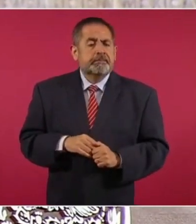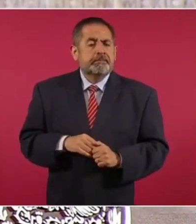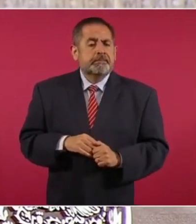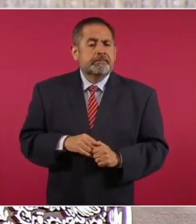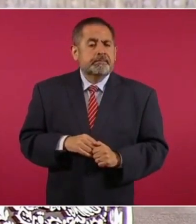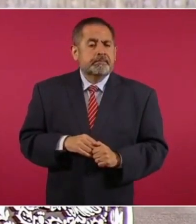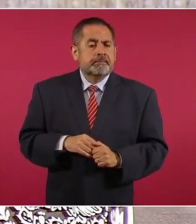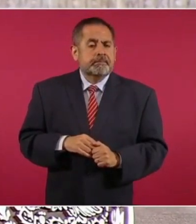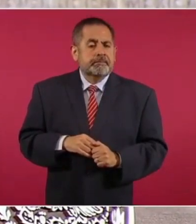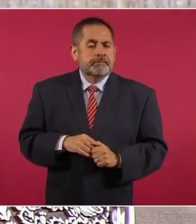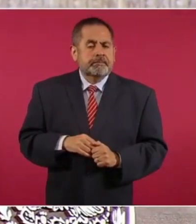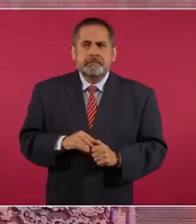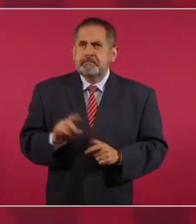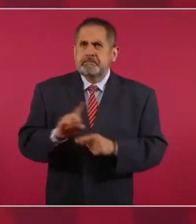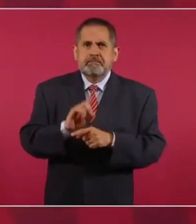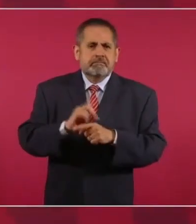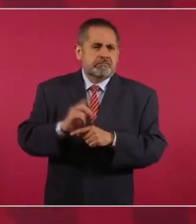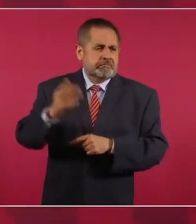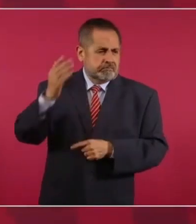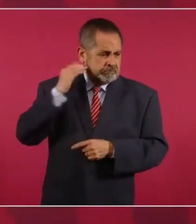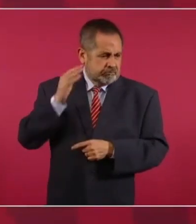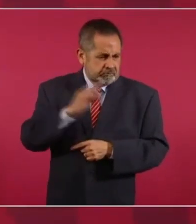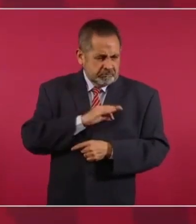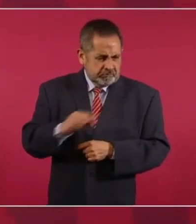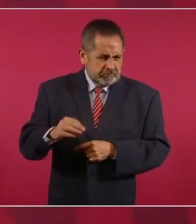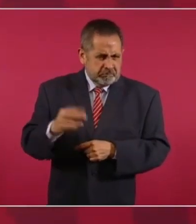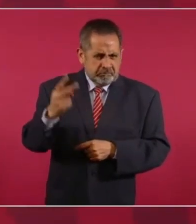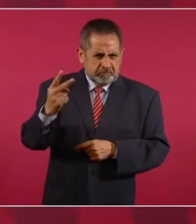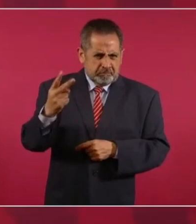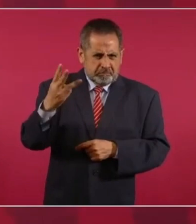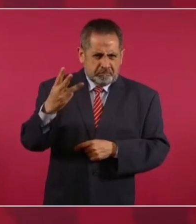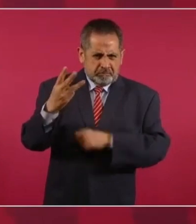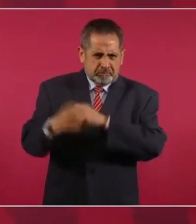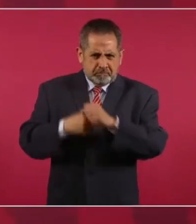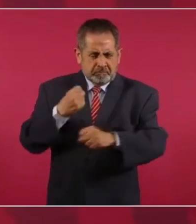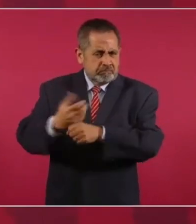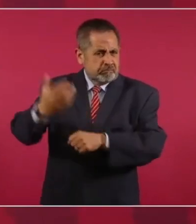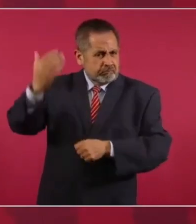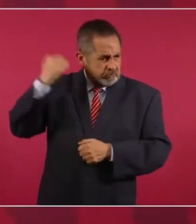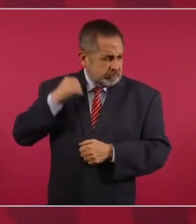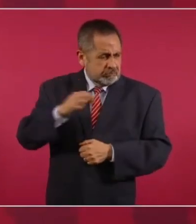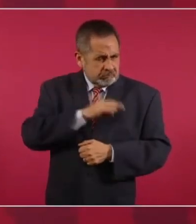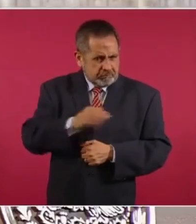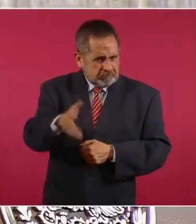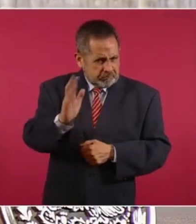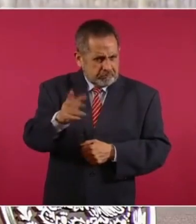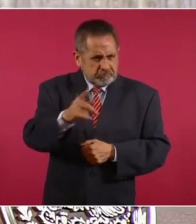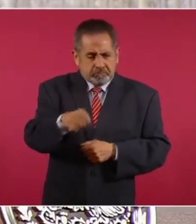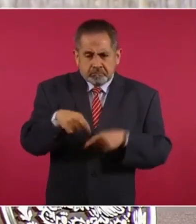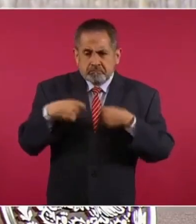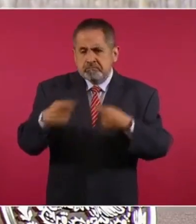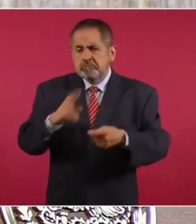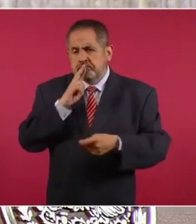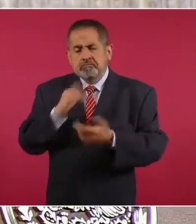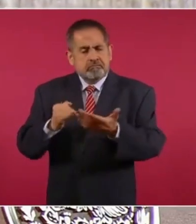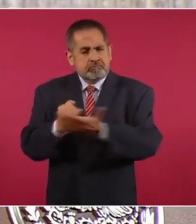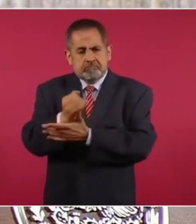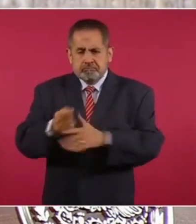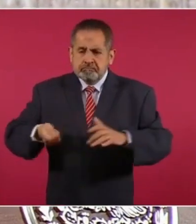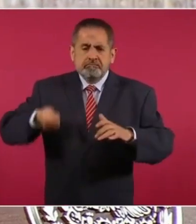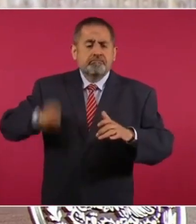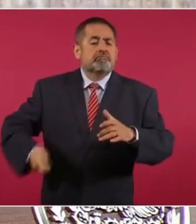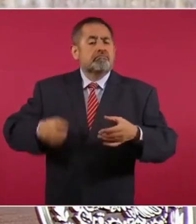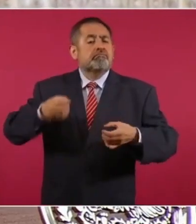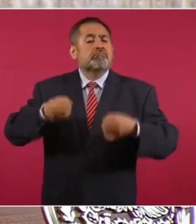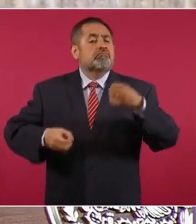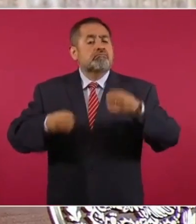desde hace como 2 o 3 años se resolvió por parte de un